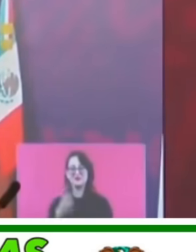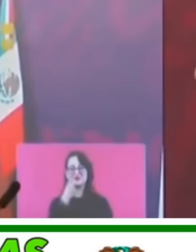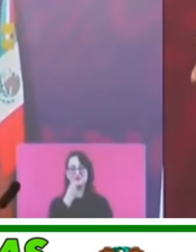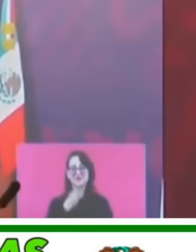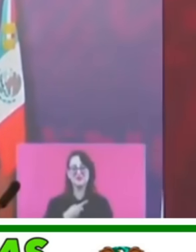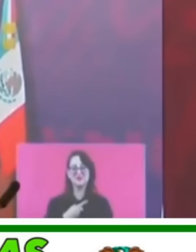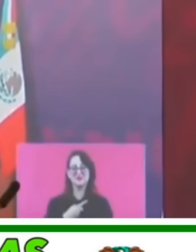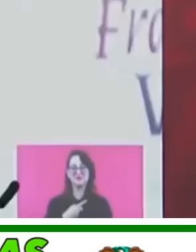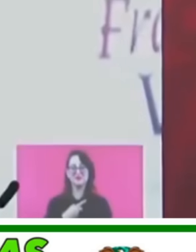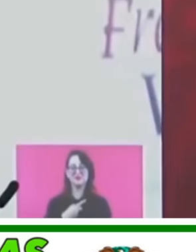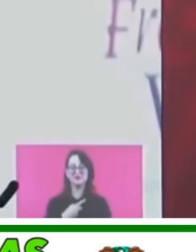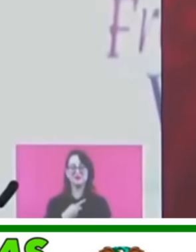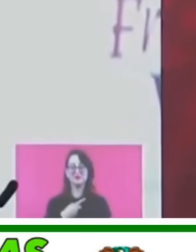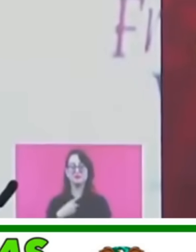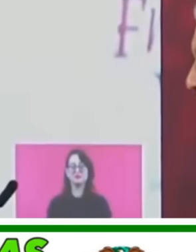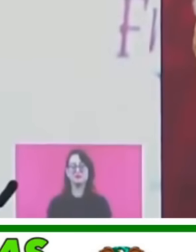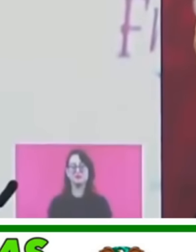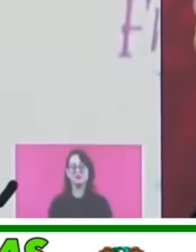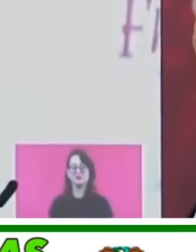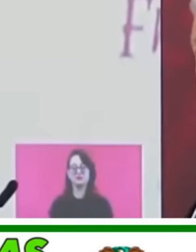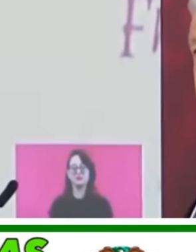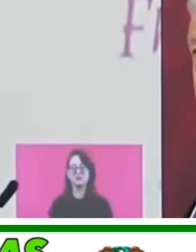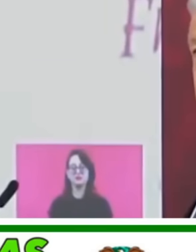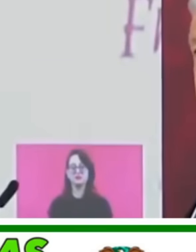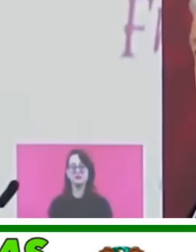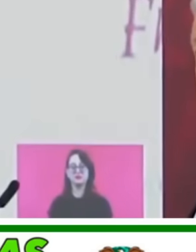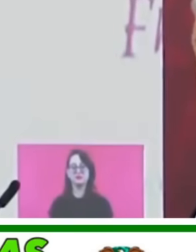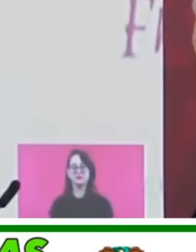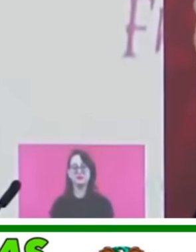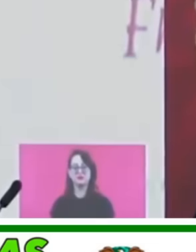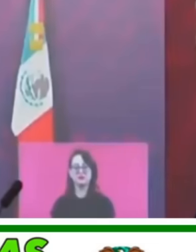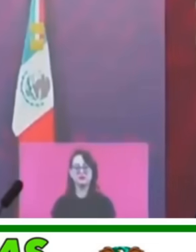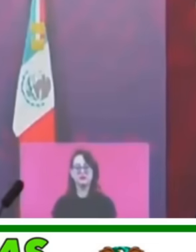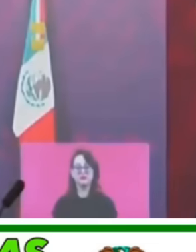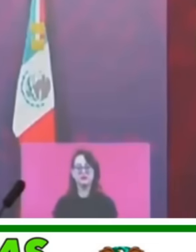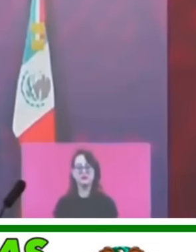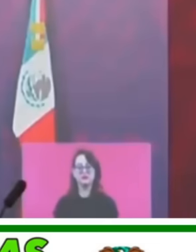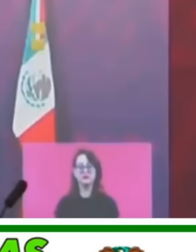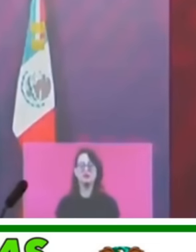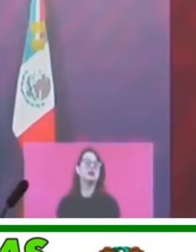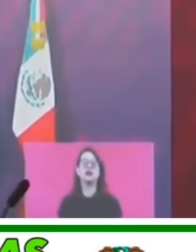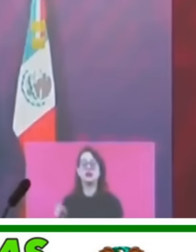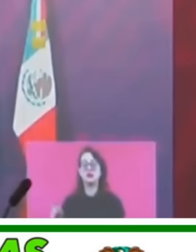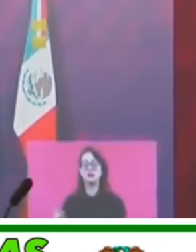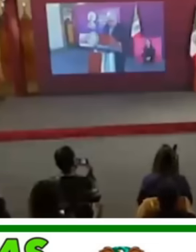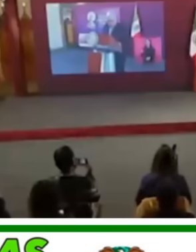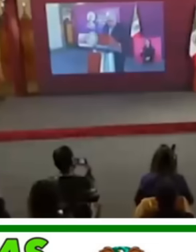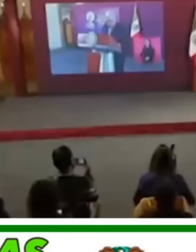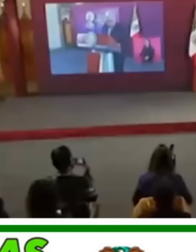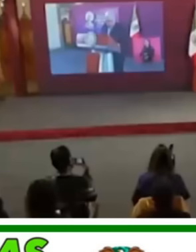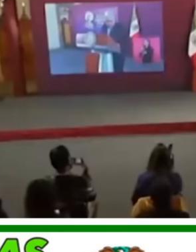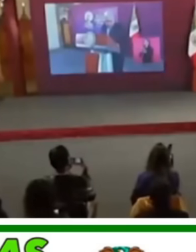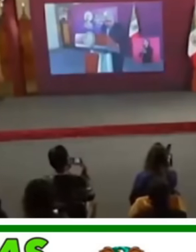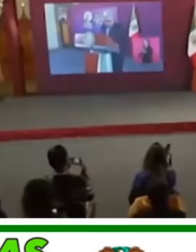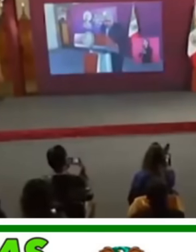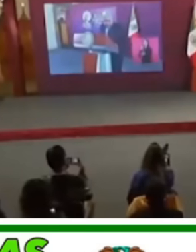era puro grito en la mañanera al final hay que recordar que ya cuando se va o se